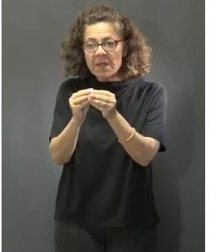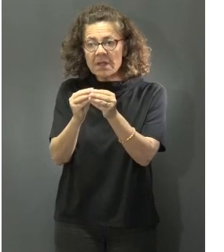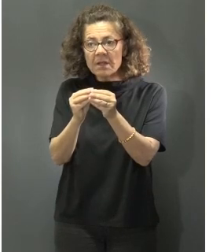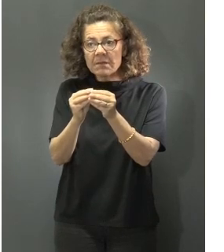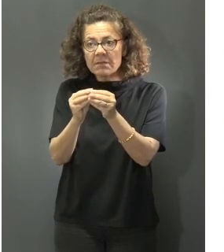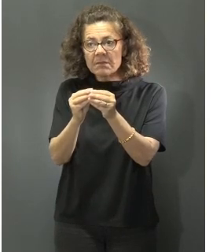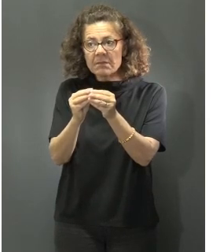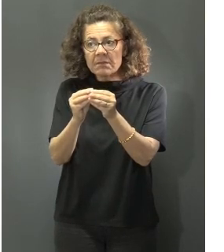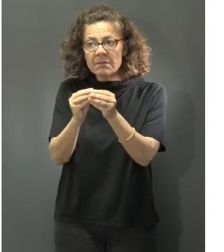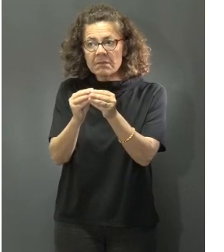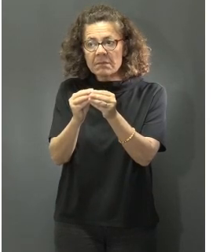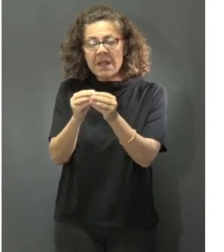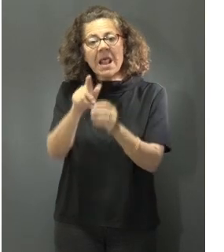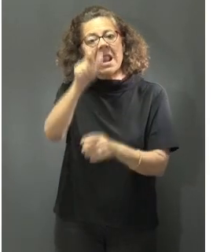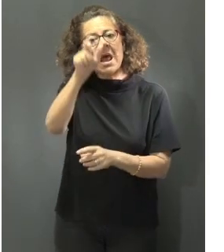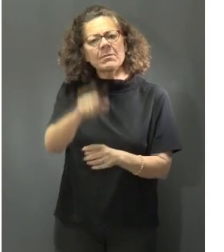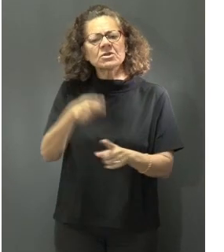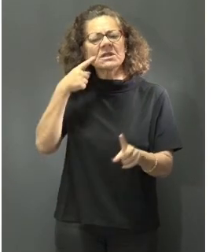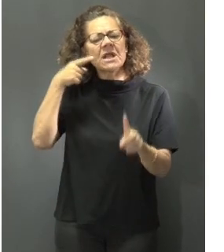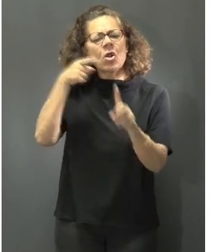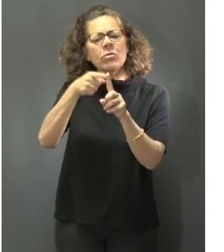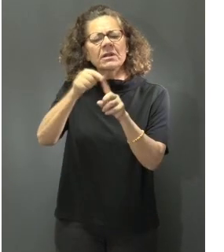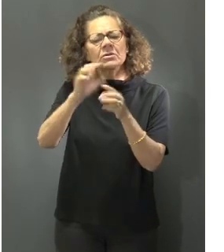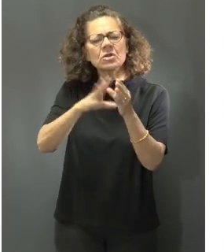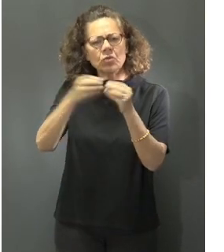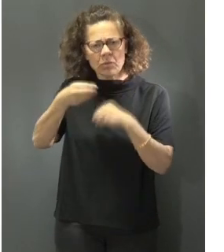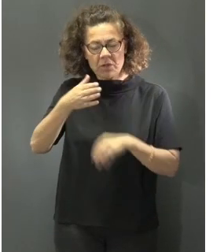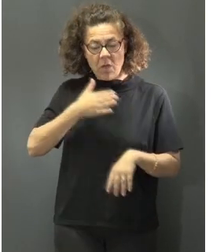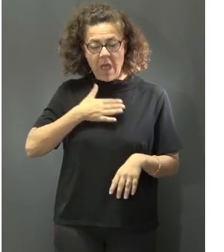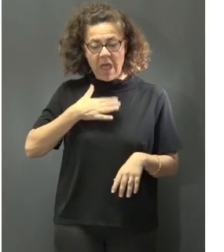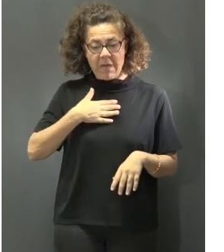pongamos a la persona en el centro. Es decir, a mí me parece